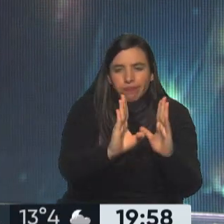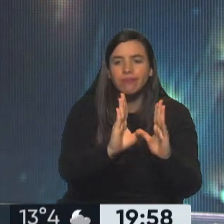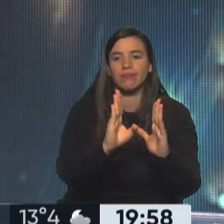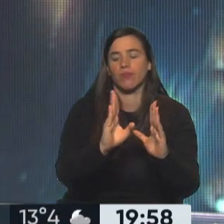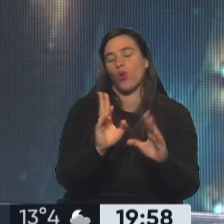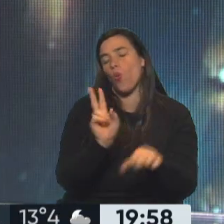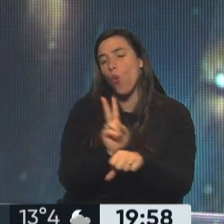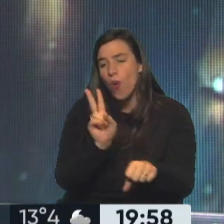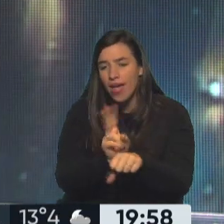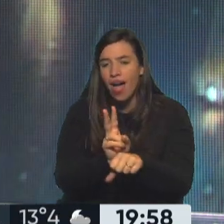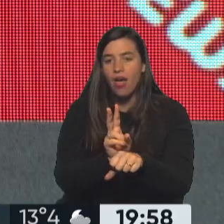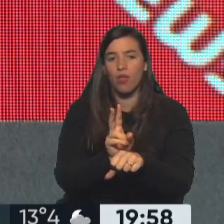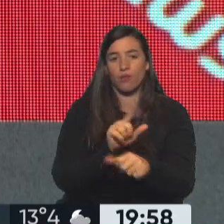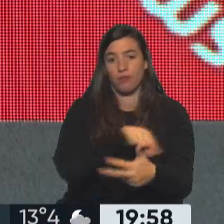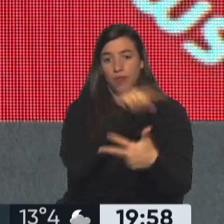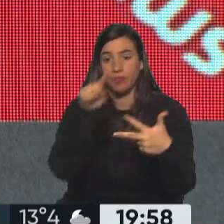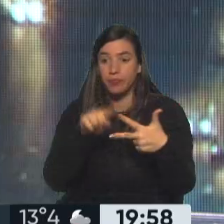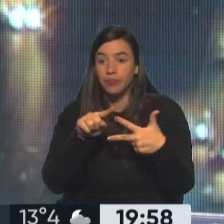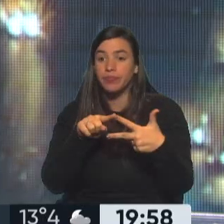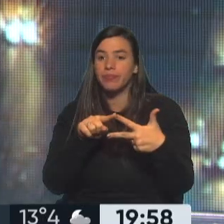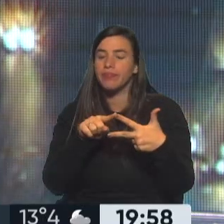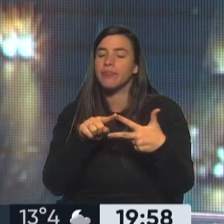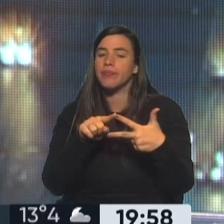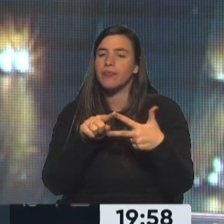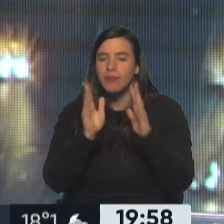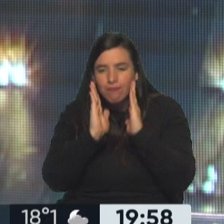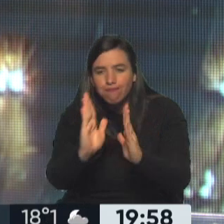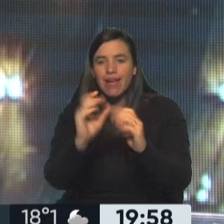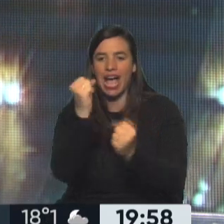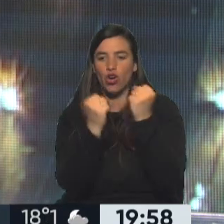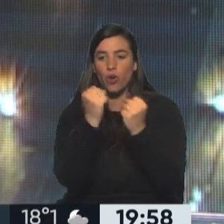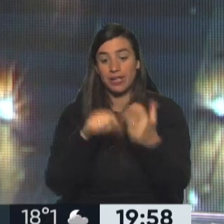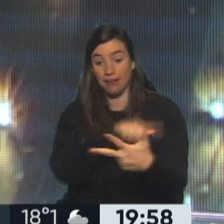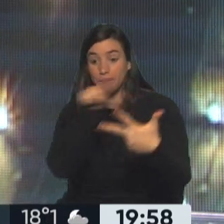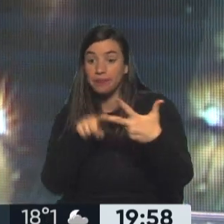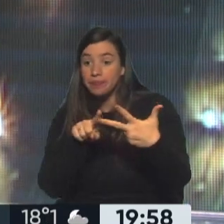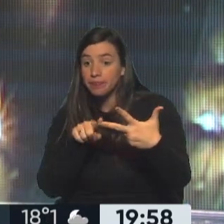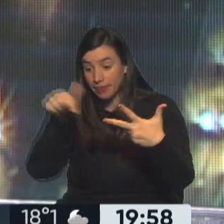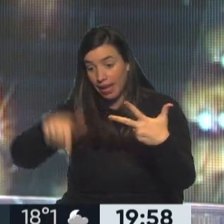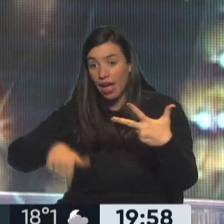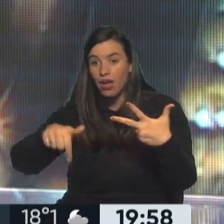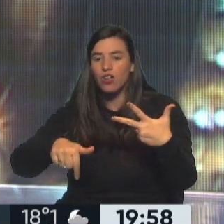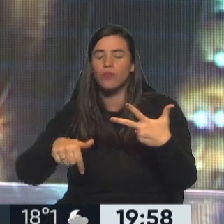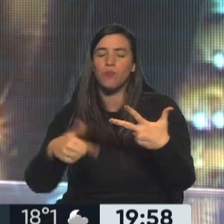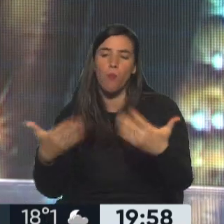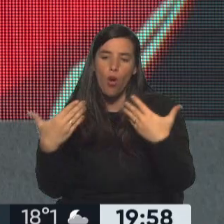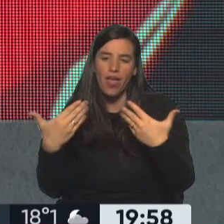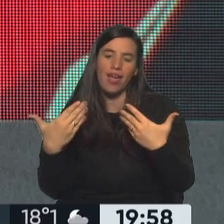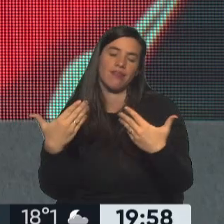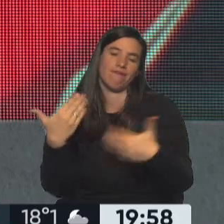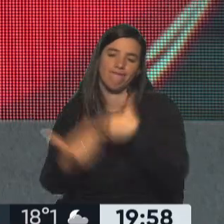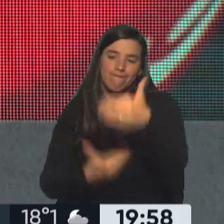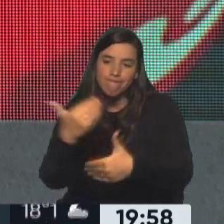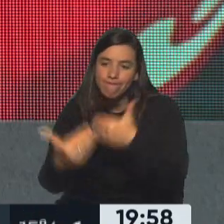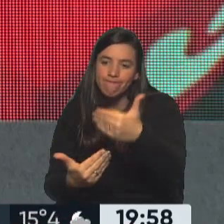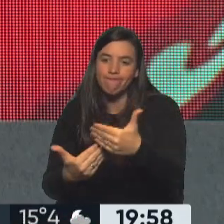2000... Y me voy. Vos ya te vas, tuvo que ver más con la parte económica, y me parece que hay una tercera etapa que tiene que ver con la posibilidad de ser competitivo. Y nos